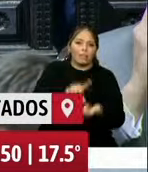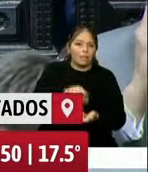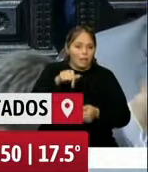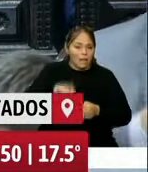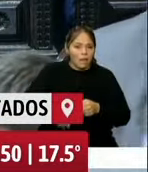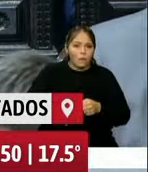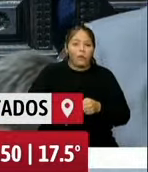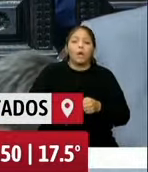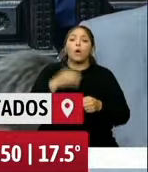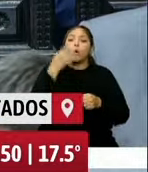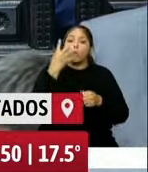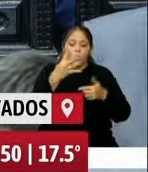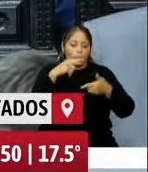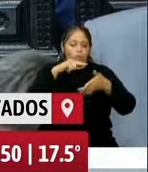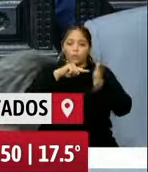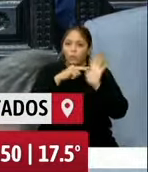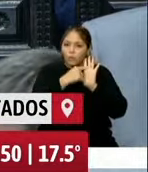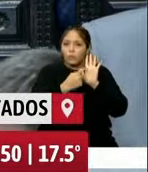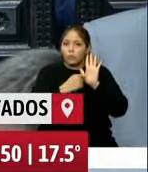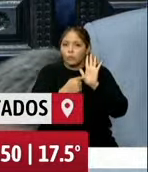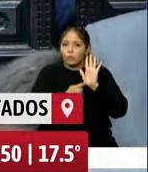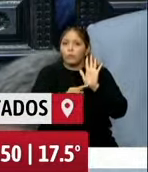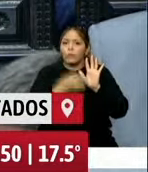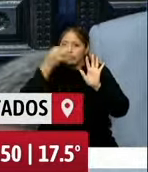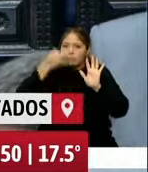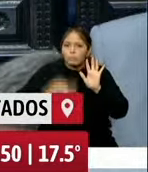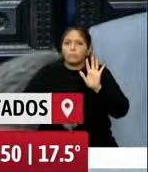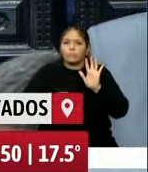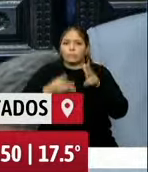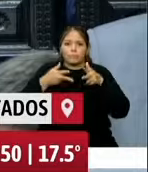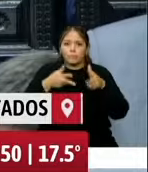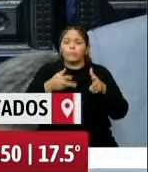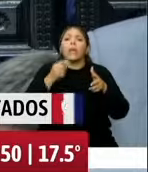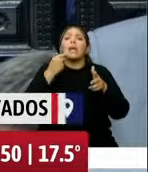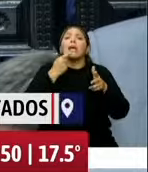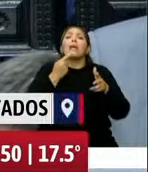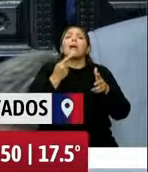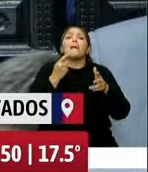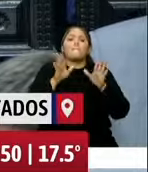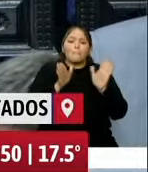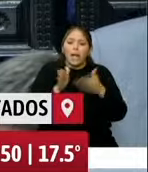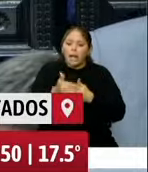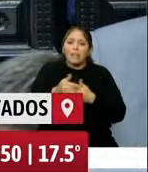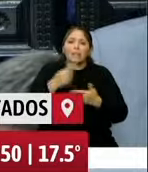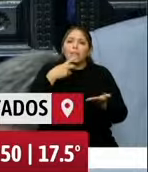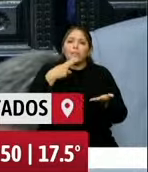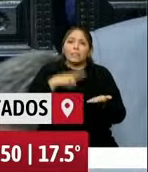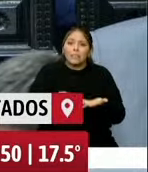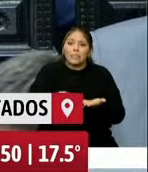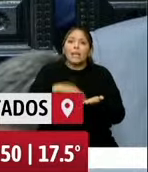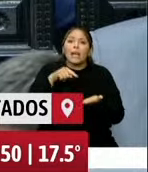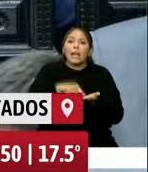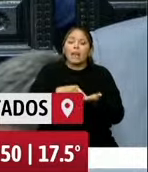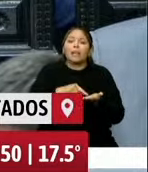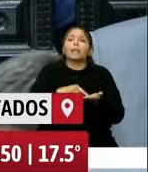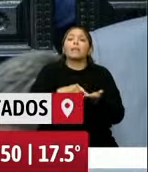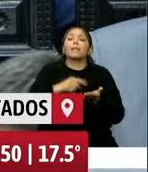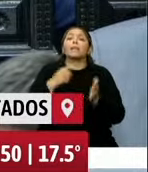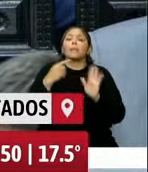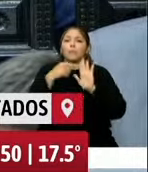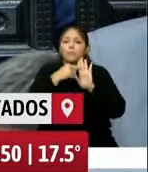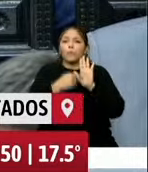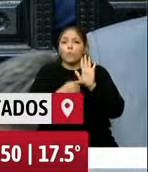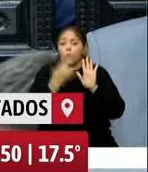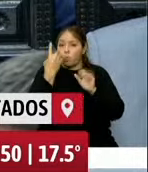hay una paradoja Porque muchos gobiernos dijeron que iban a hac cosas que no hicieron Finalmente y es lo que pasa por esto por estas